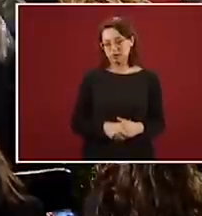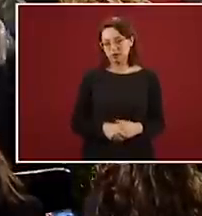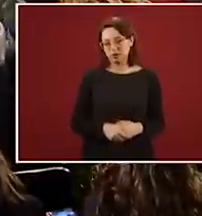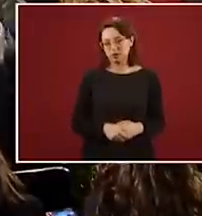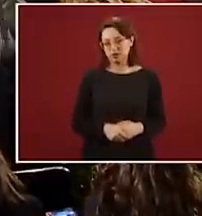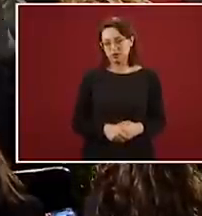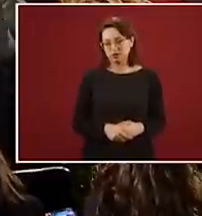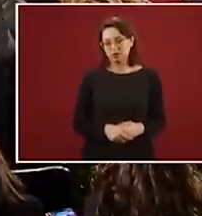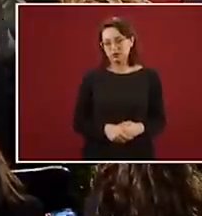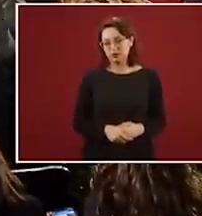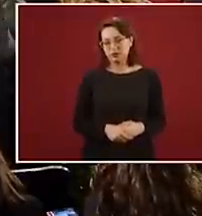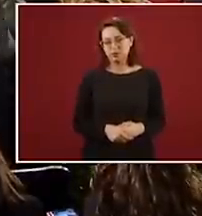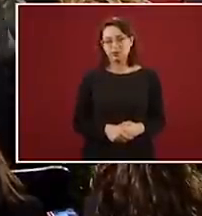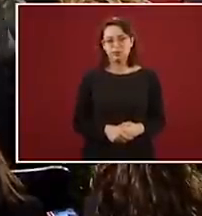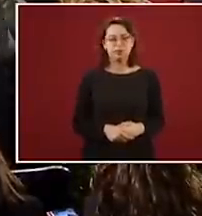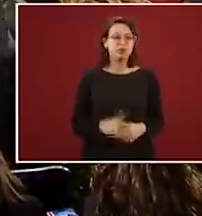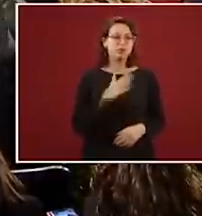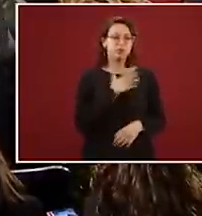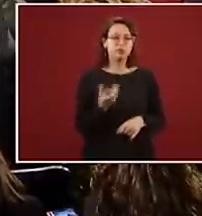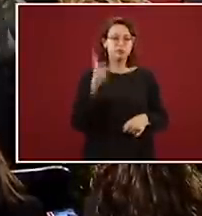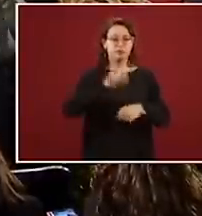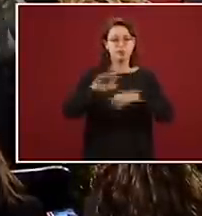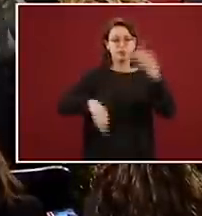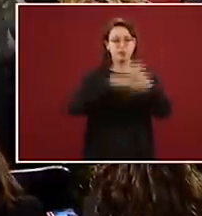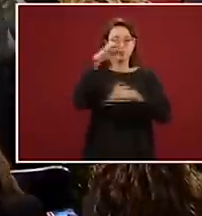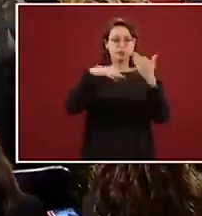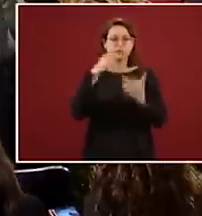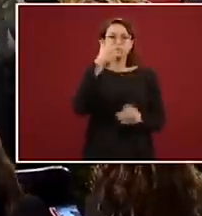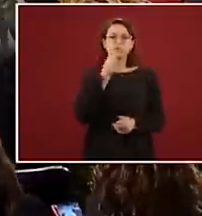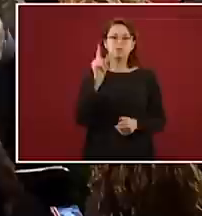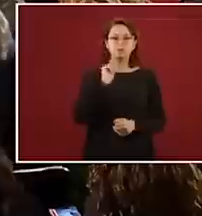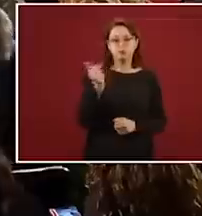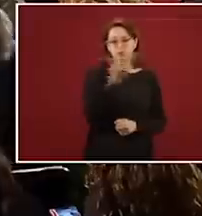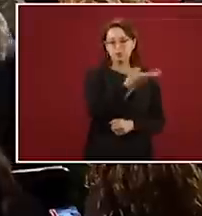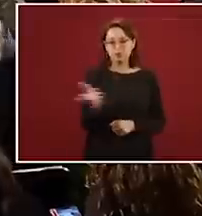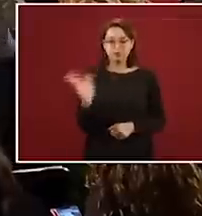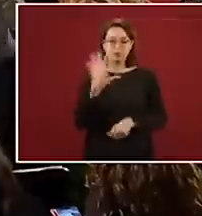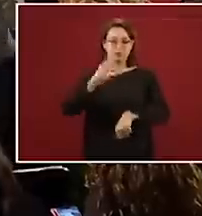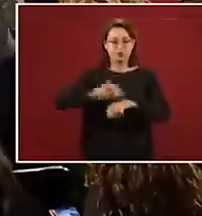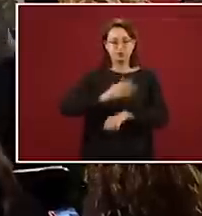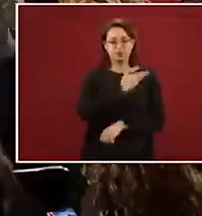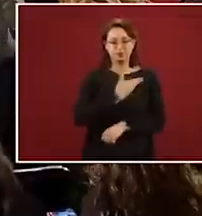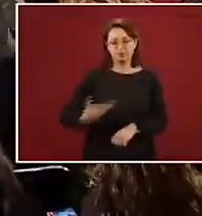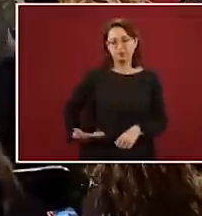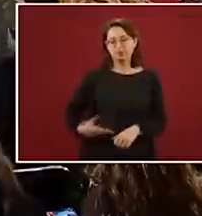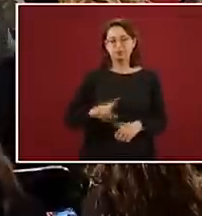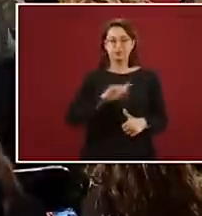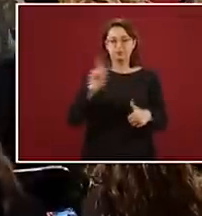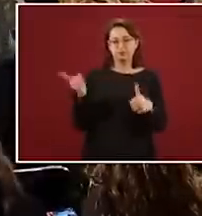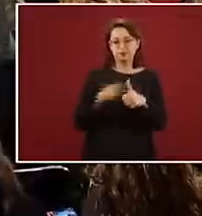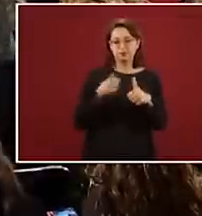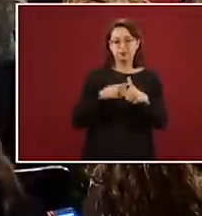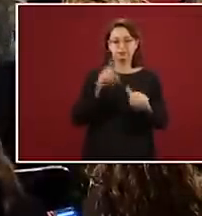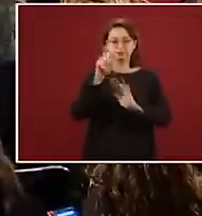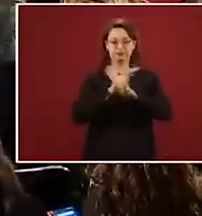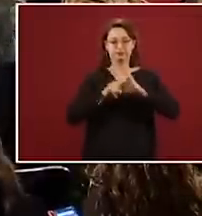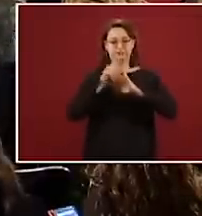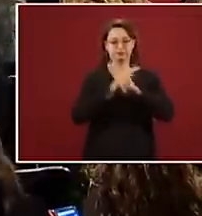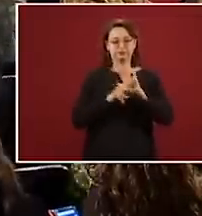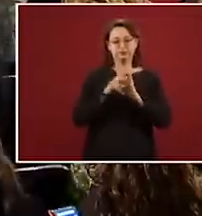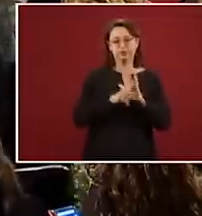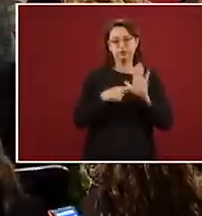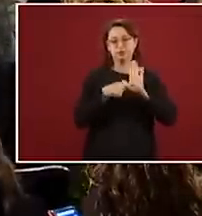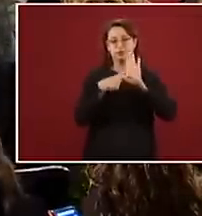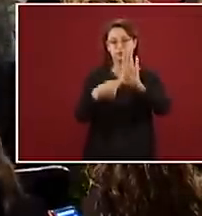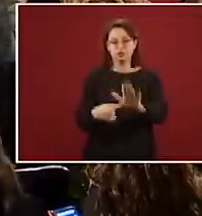Muy buenos días a todas y todos. Con su permiso, señor presidente, estaremos mostrando primero un video de las aeronaves que serán enajenadas en este primer